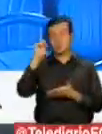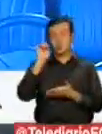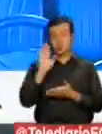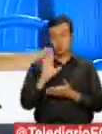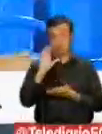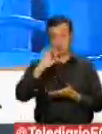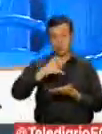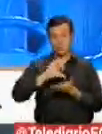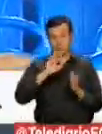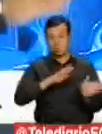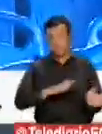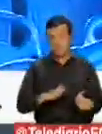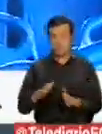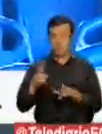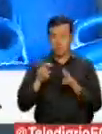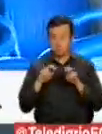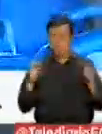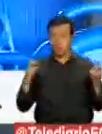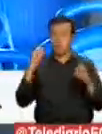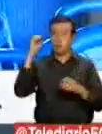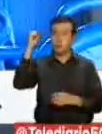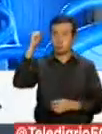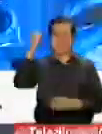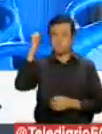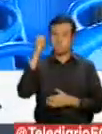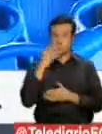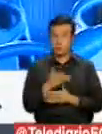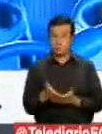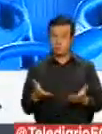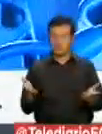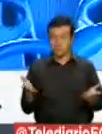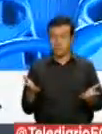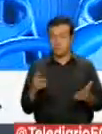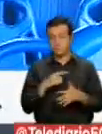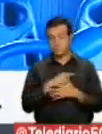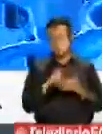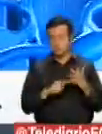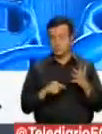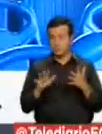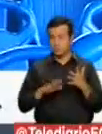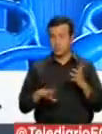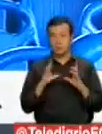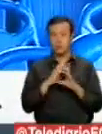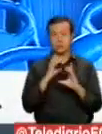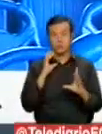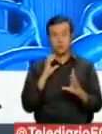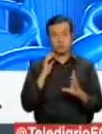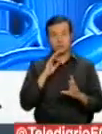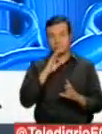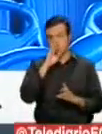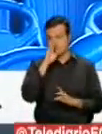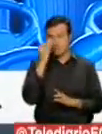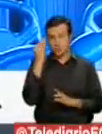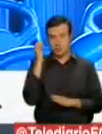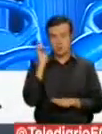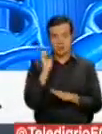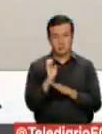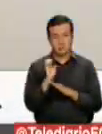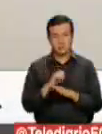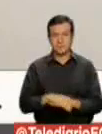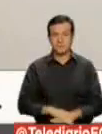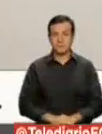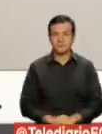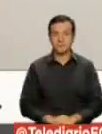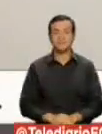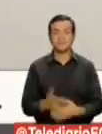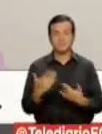ciudad. Asientos, agarraderas y otros elementos con los que se equipa estos buses son 100% ecuatorianos. Ya